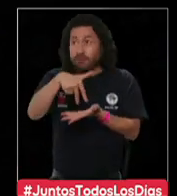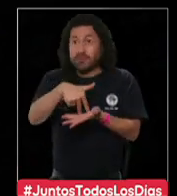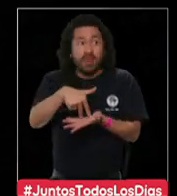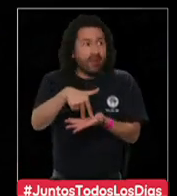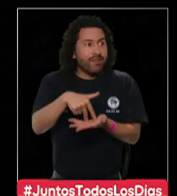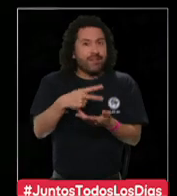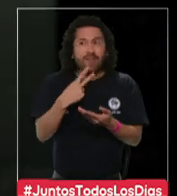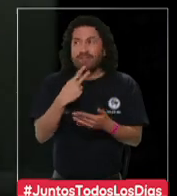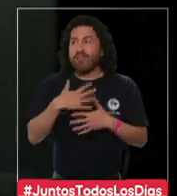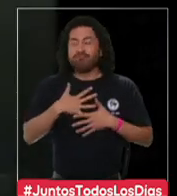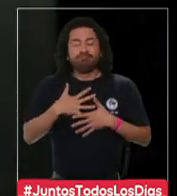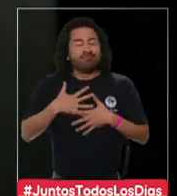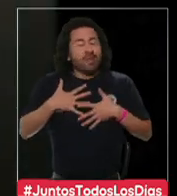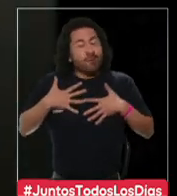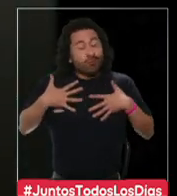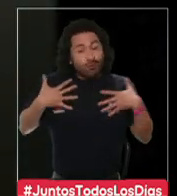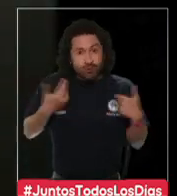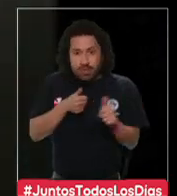emoción de cerca.